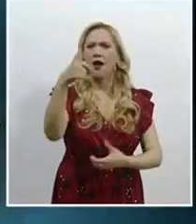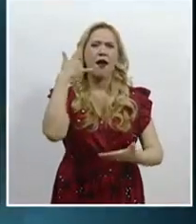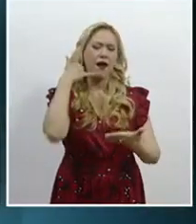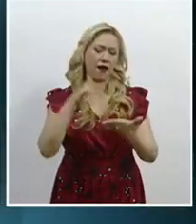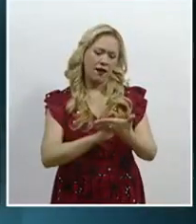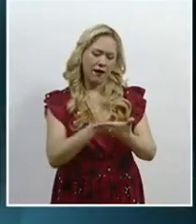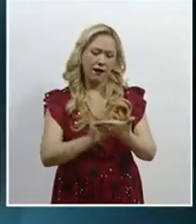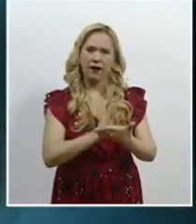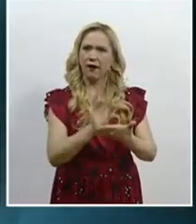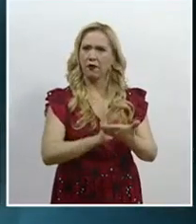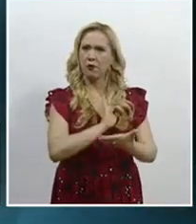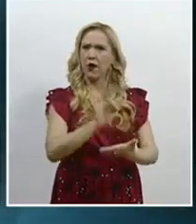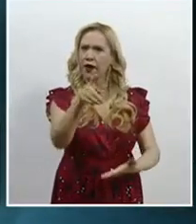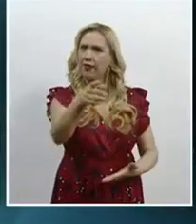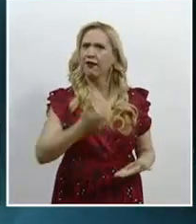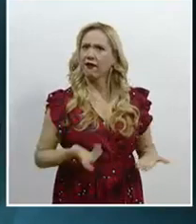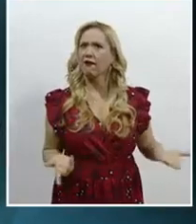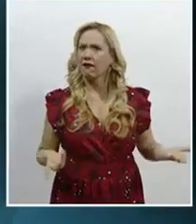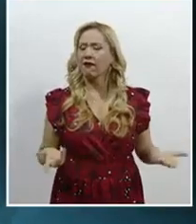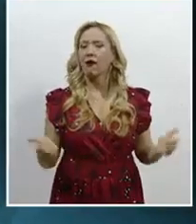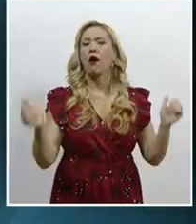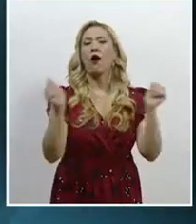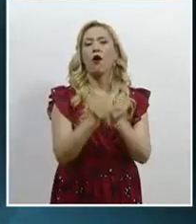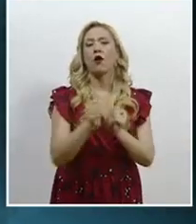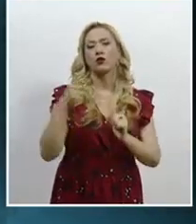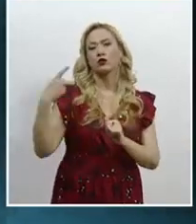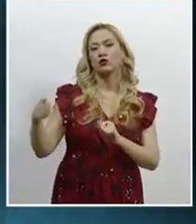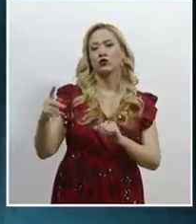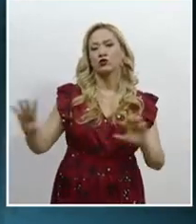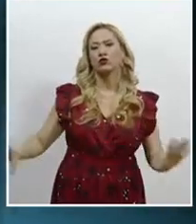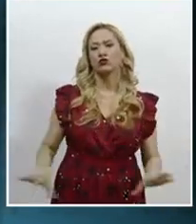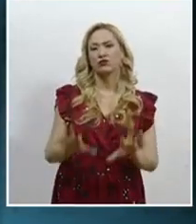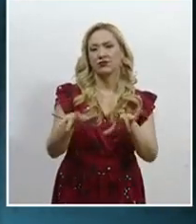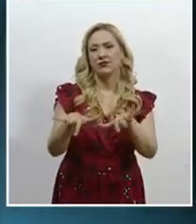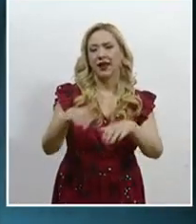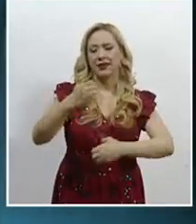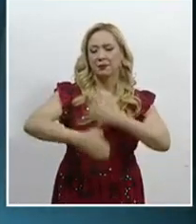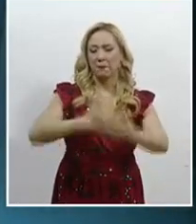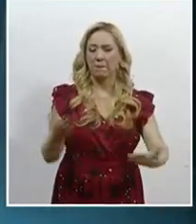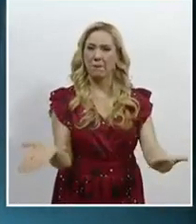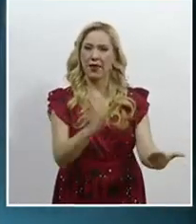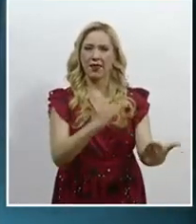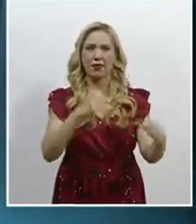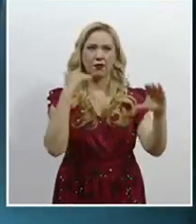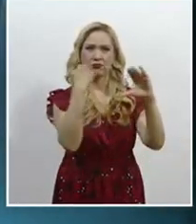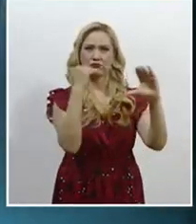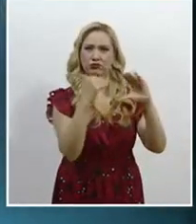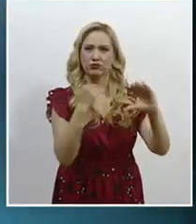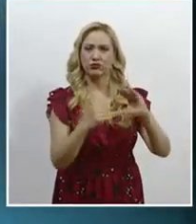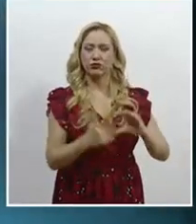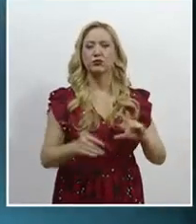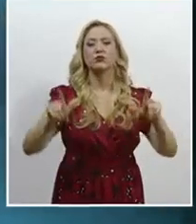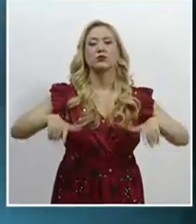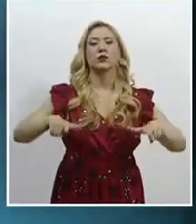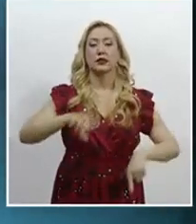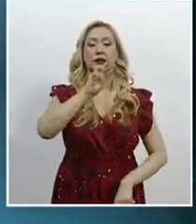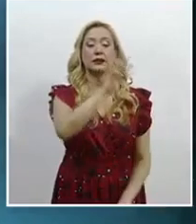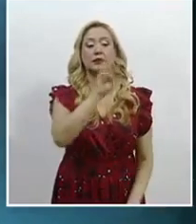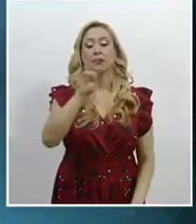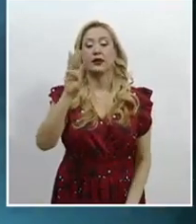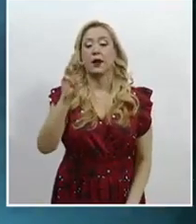con acceso a Internet, a través del Sistema Informático de Control de Expedientes Electrónicos en el sitio